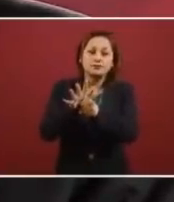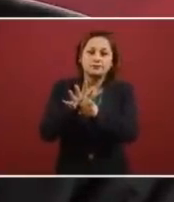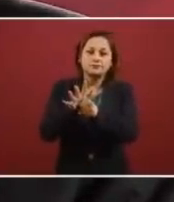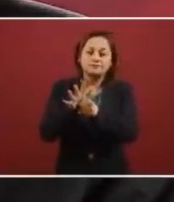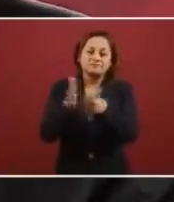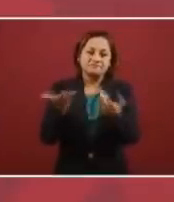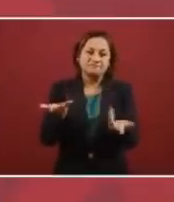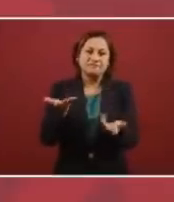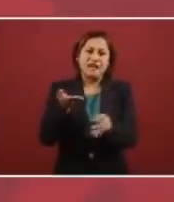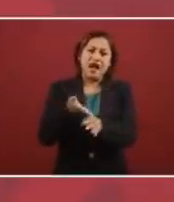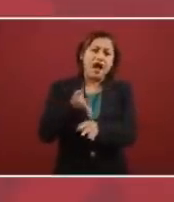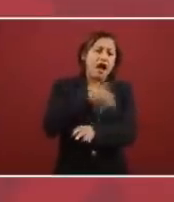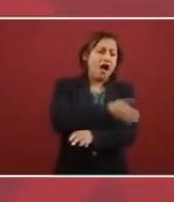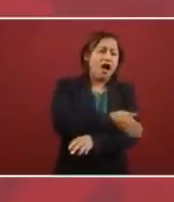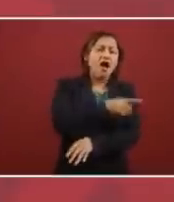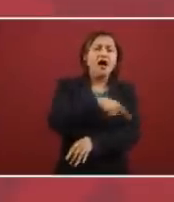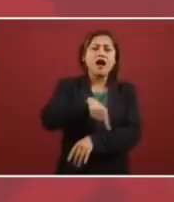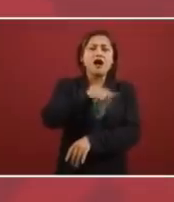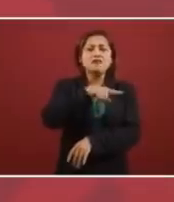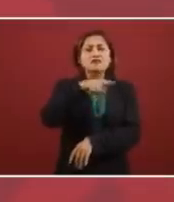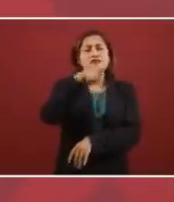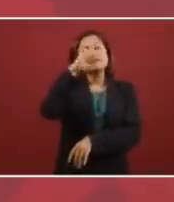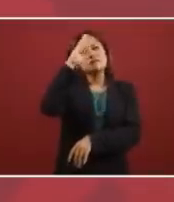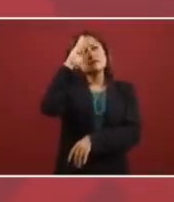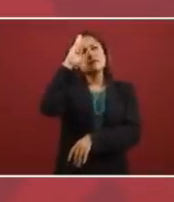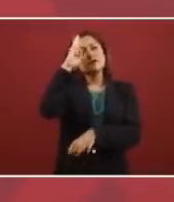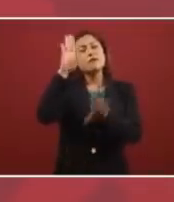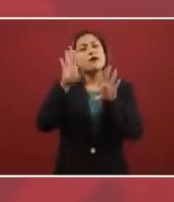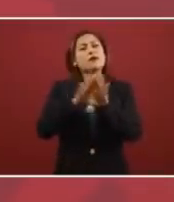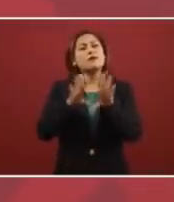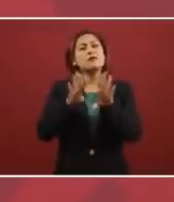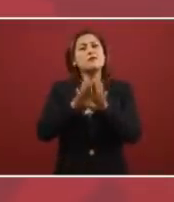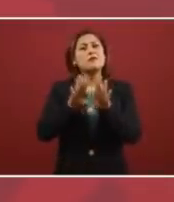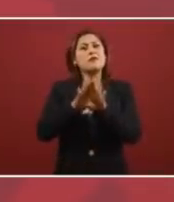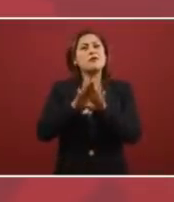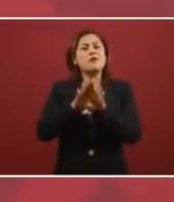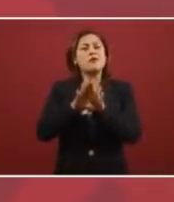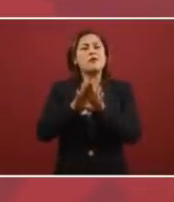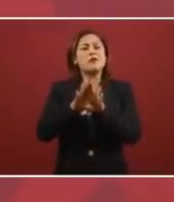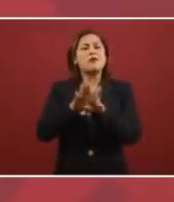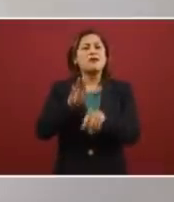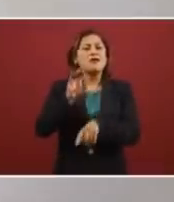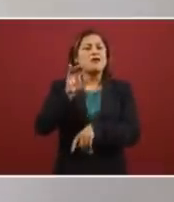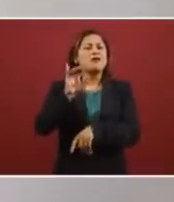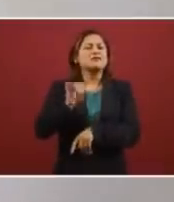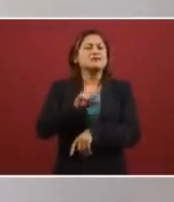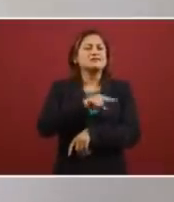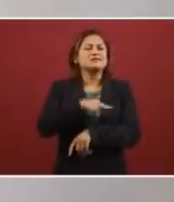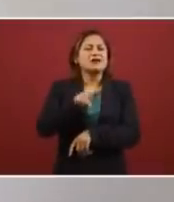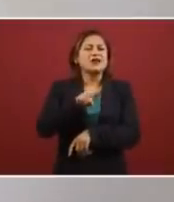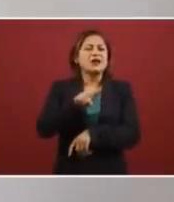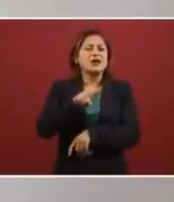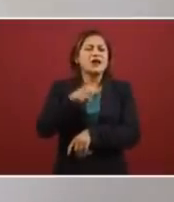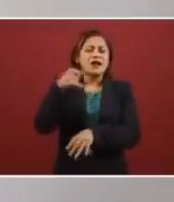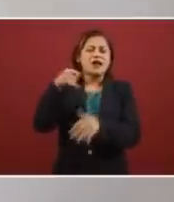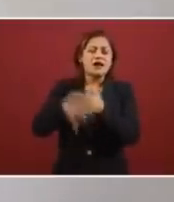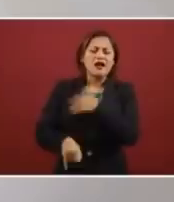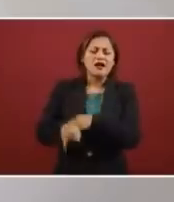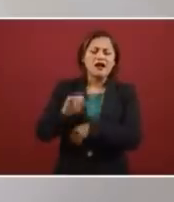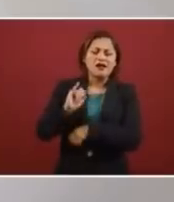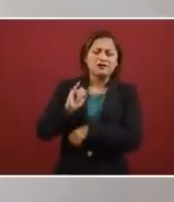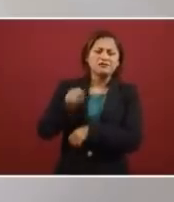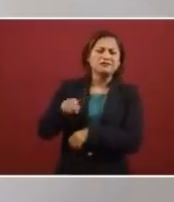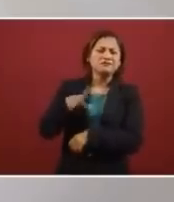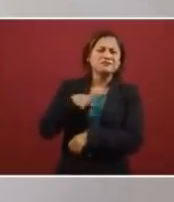no era opción o que si funcionaba pero que llevaba tiempo y nunca se